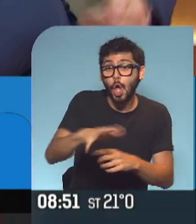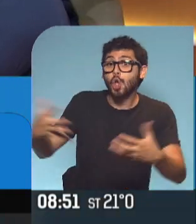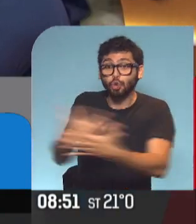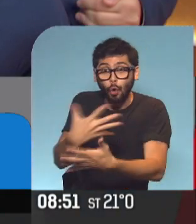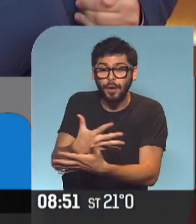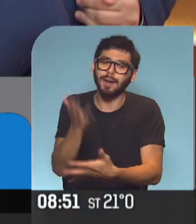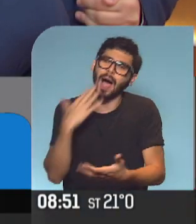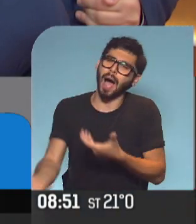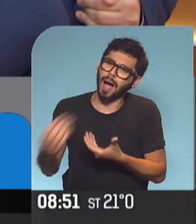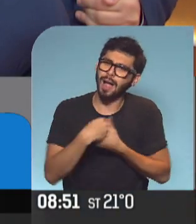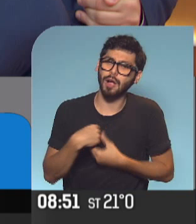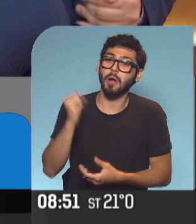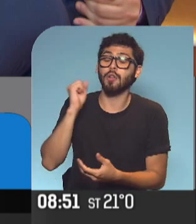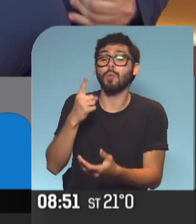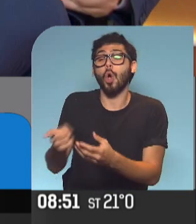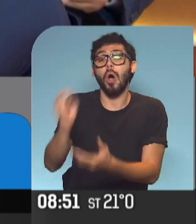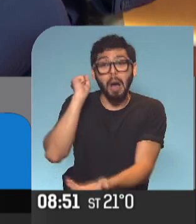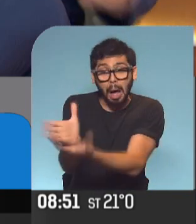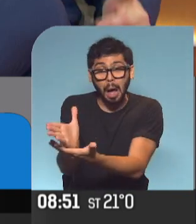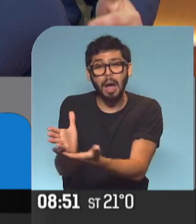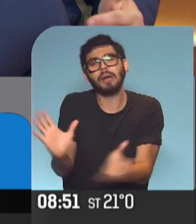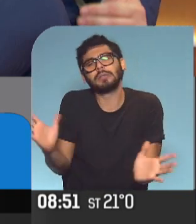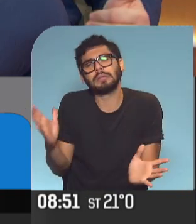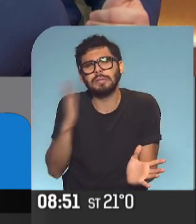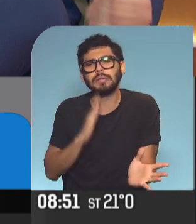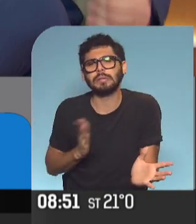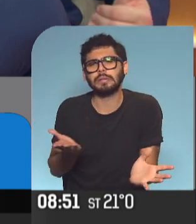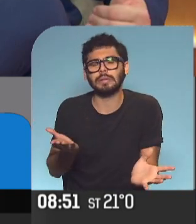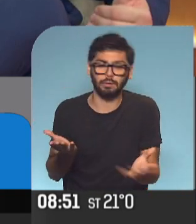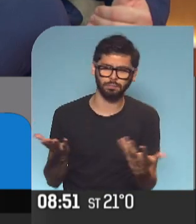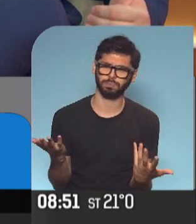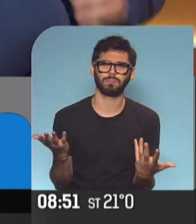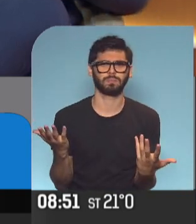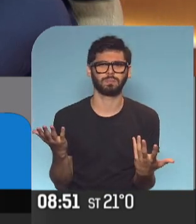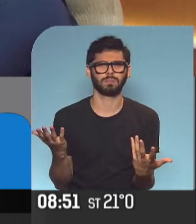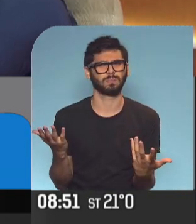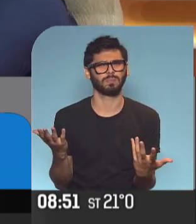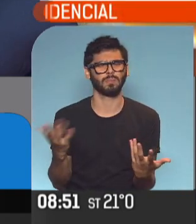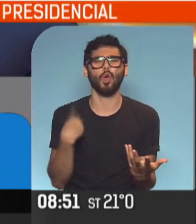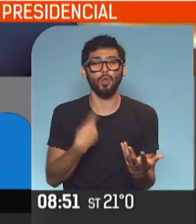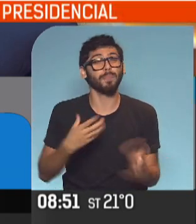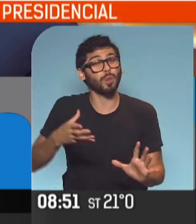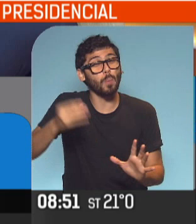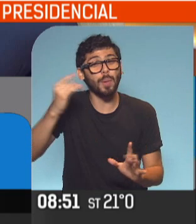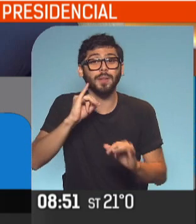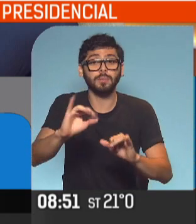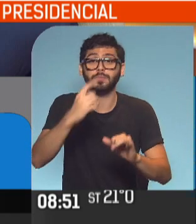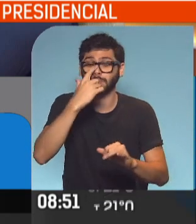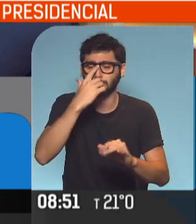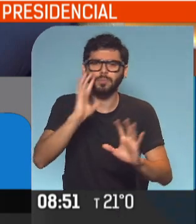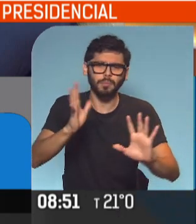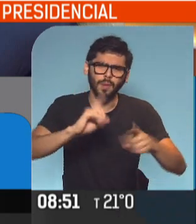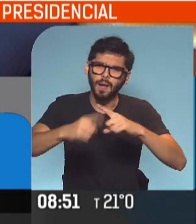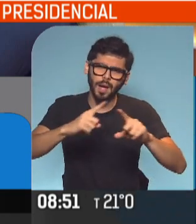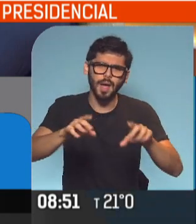acompañen la política de su verdugo entonces lo que nosotros tratamos de hacer muchas veces si les bueno miren unifiquemos porque las